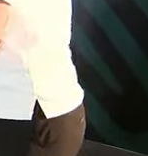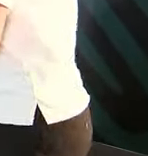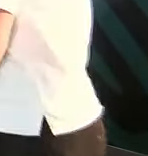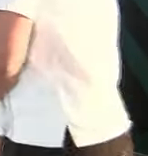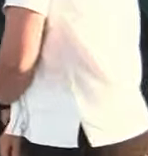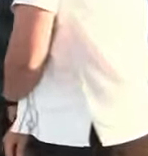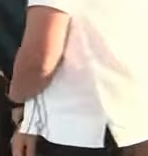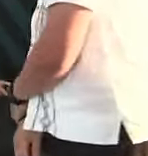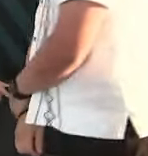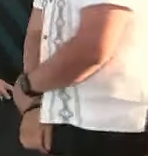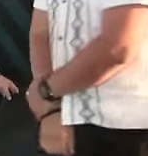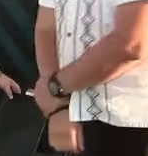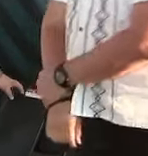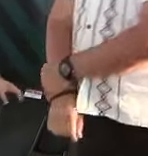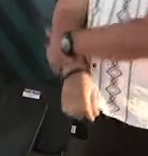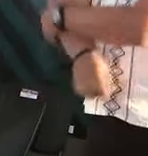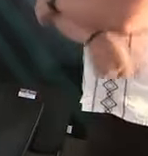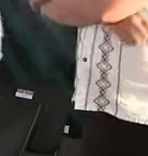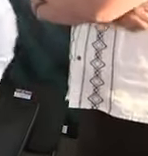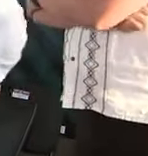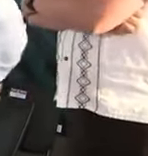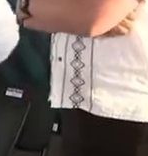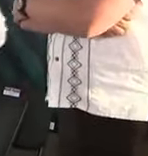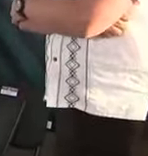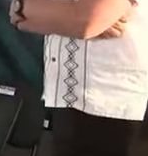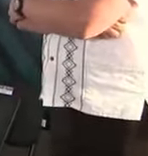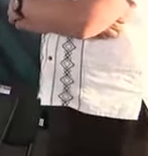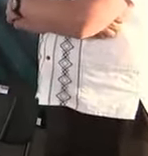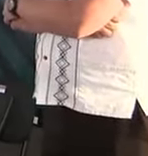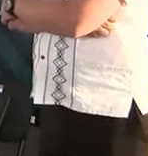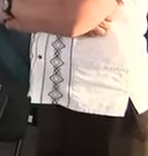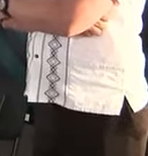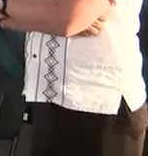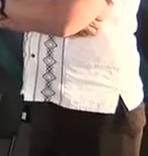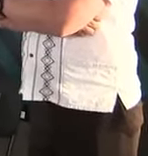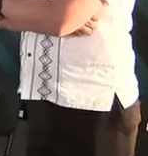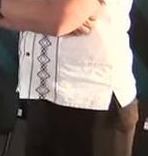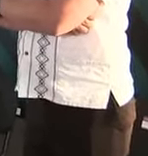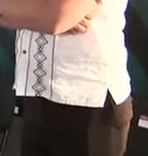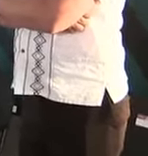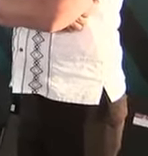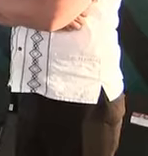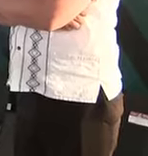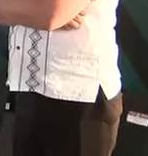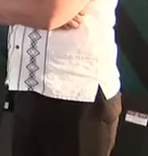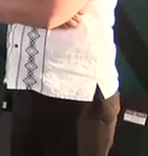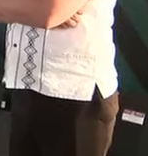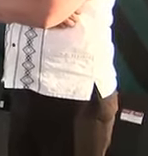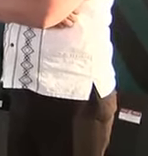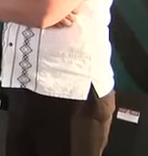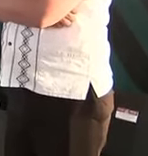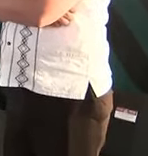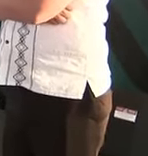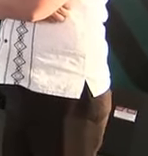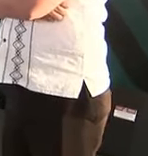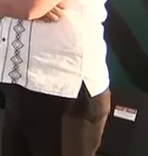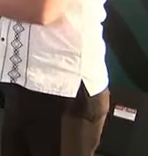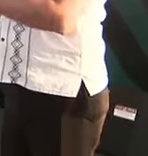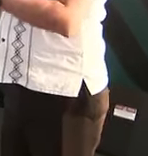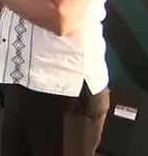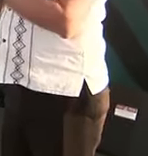estimado público escuchemos el mensaje que nos dirige el presidente constitucional de los Estados Unidos Mexicanos